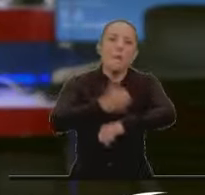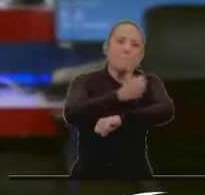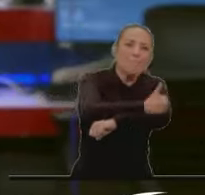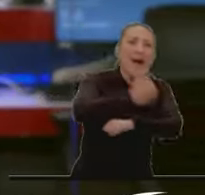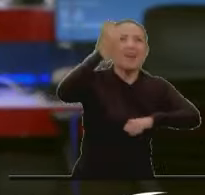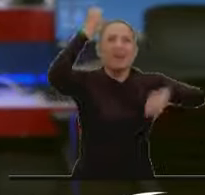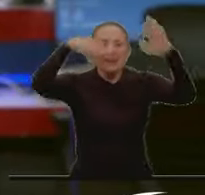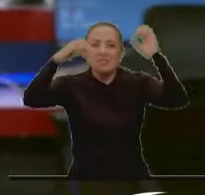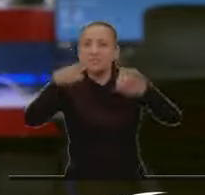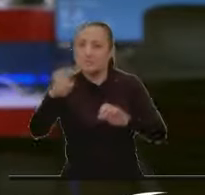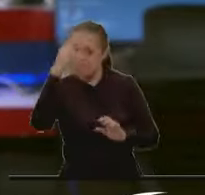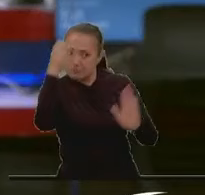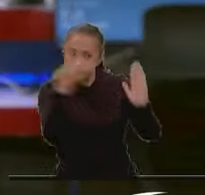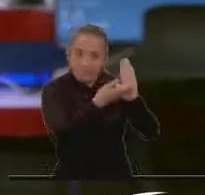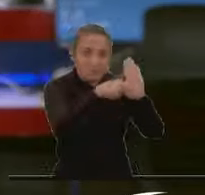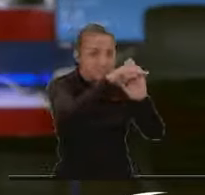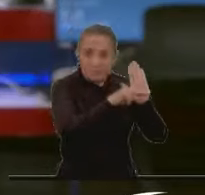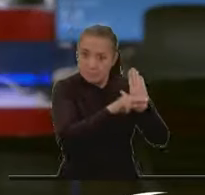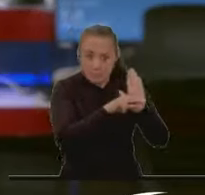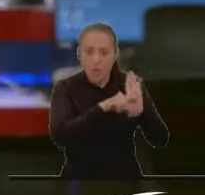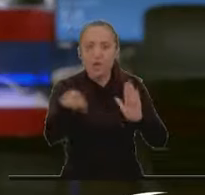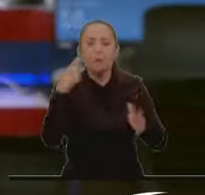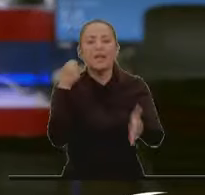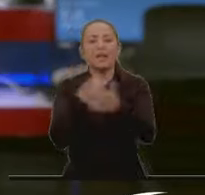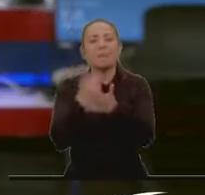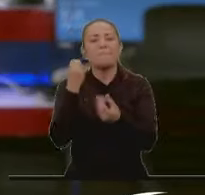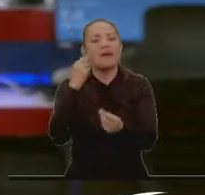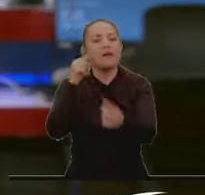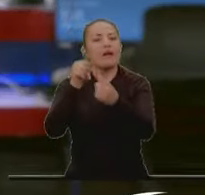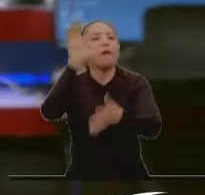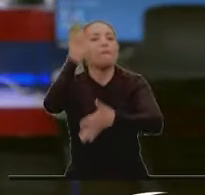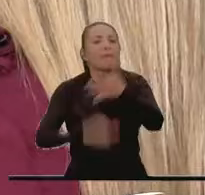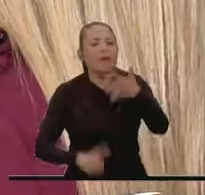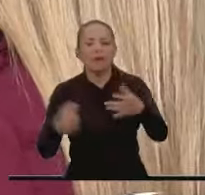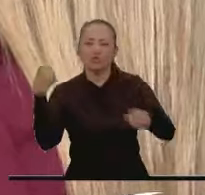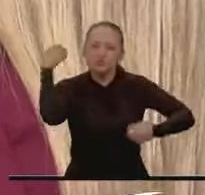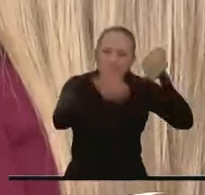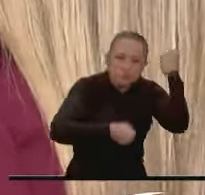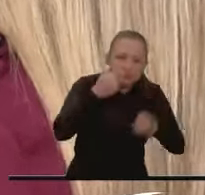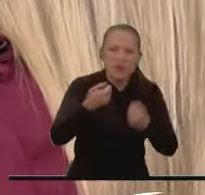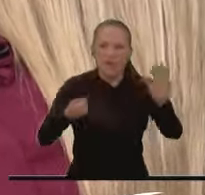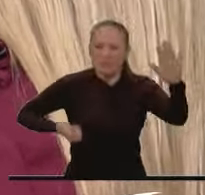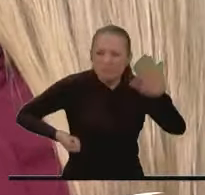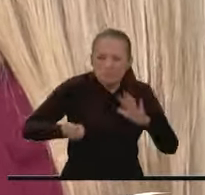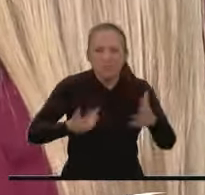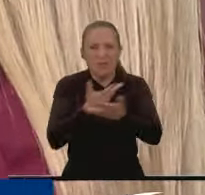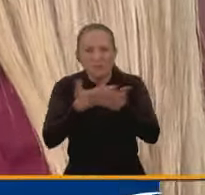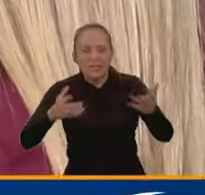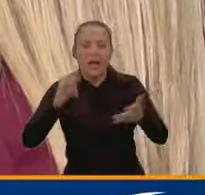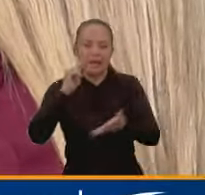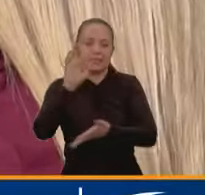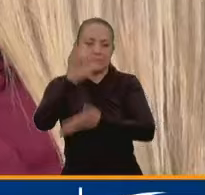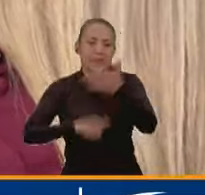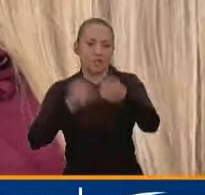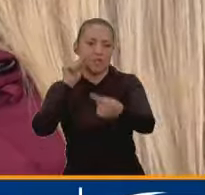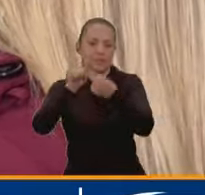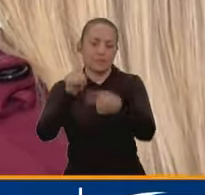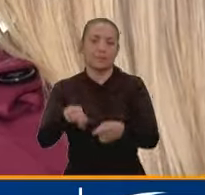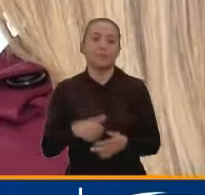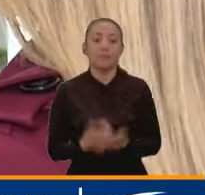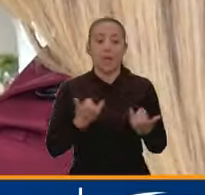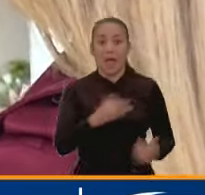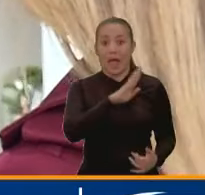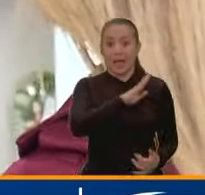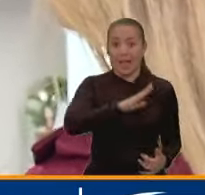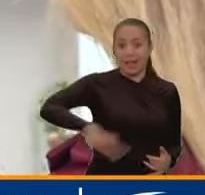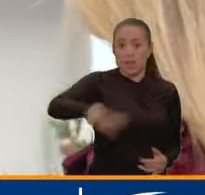medida busca reducir los índices de riña y homicidios. La alcaldía de Soacha implementó nuevos horarios para el